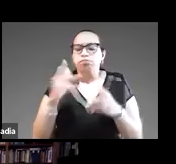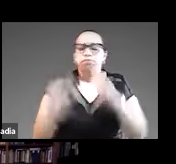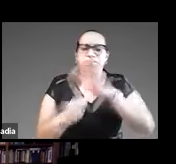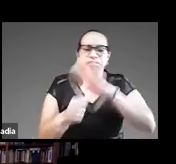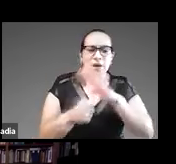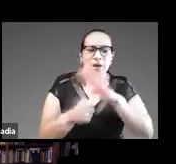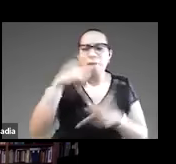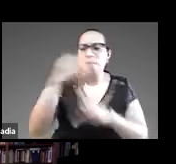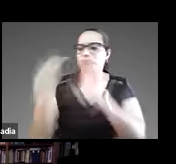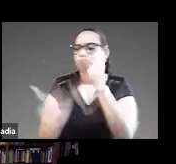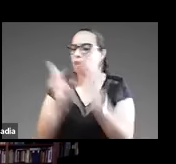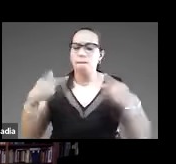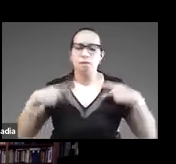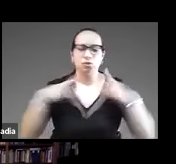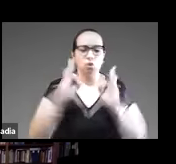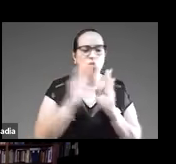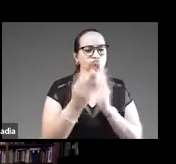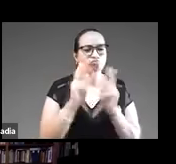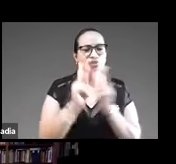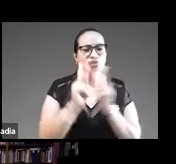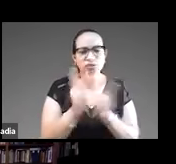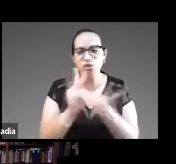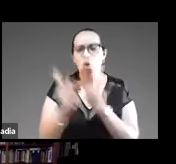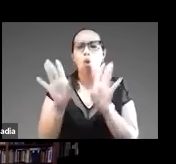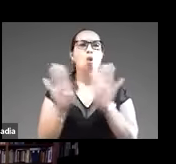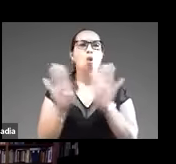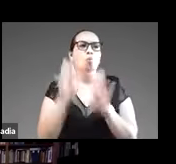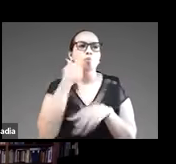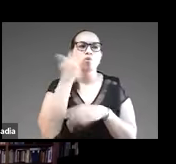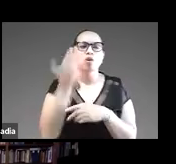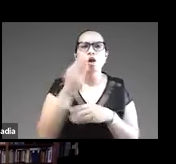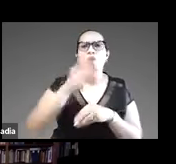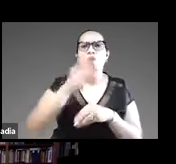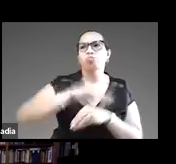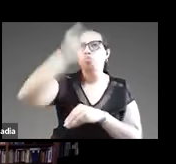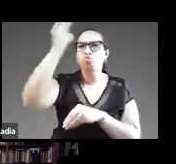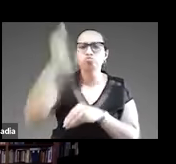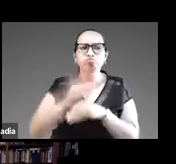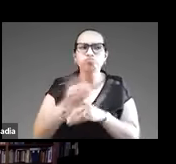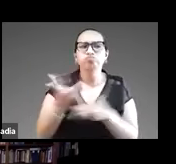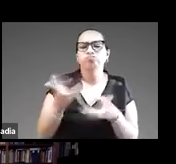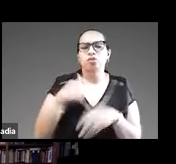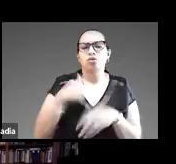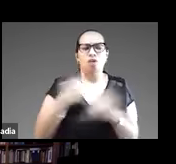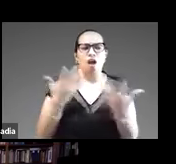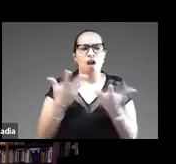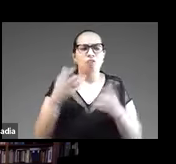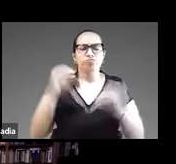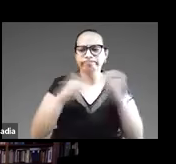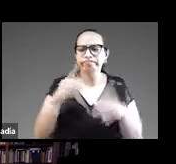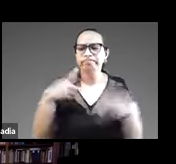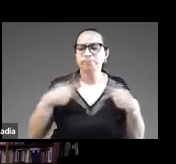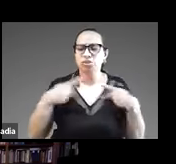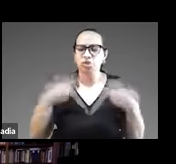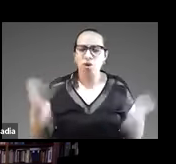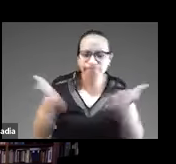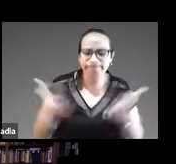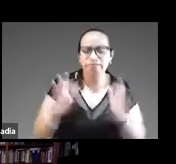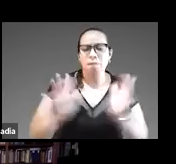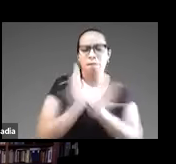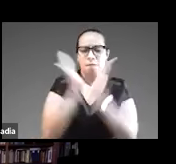de cómo querían el monumento, yo ya estaba haciendo que la gente participara, yo